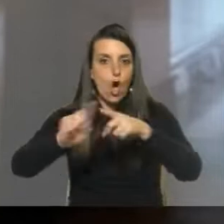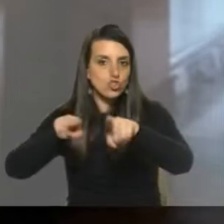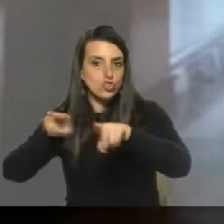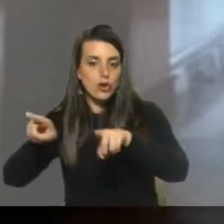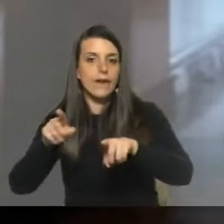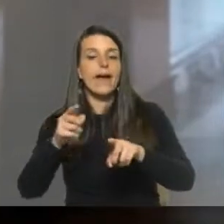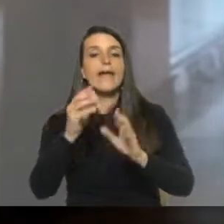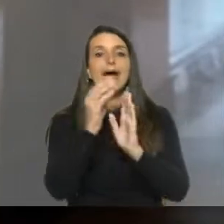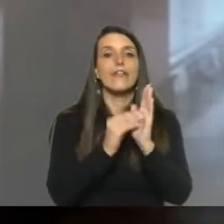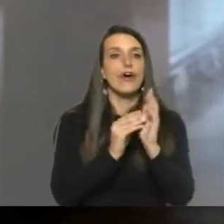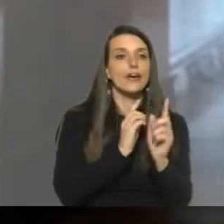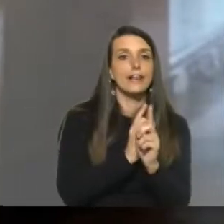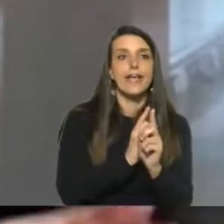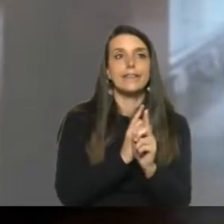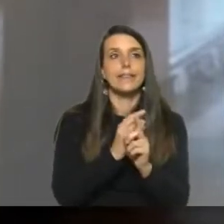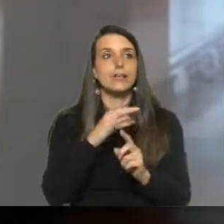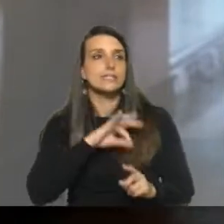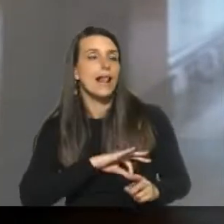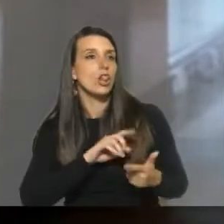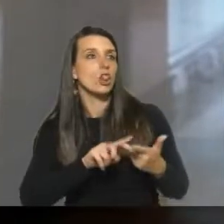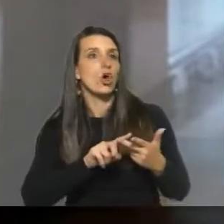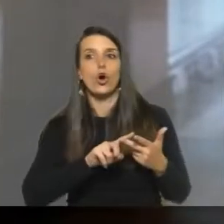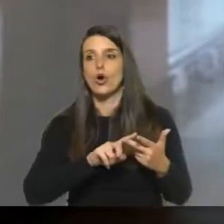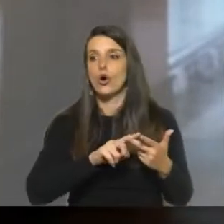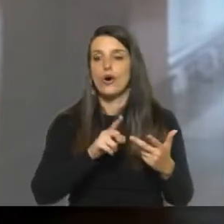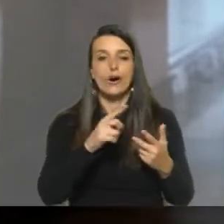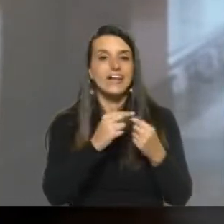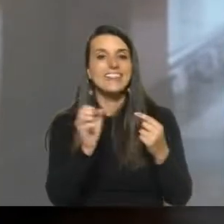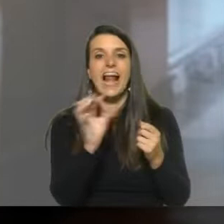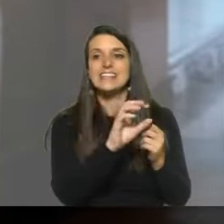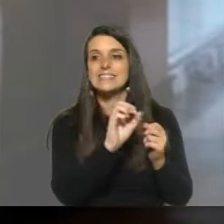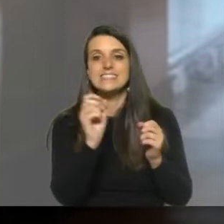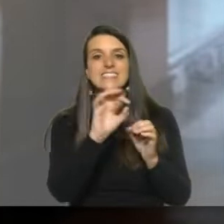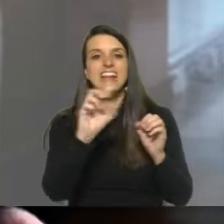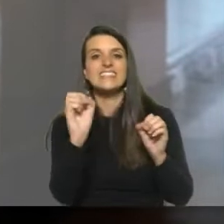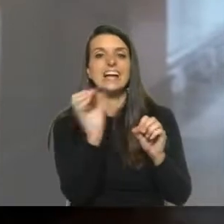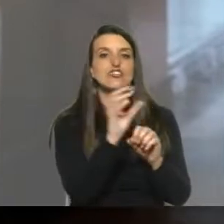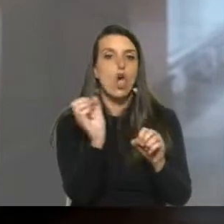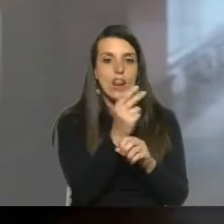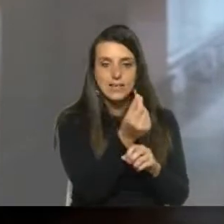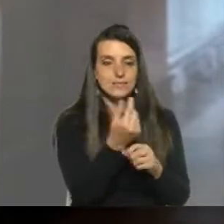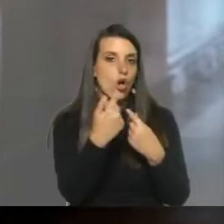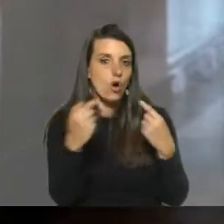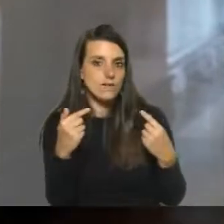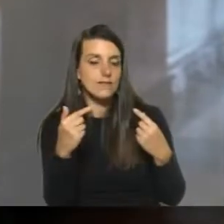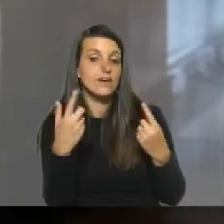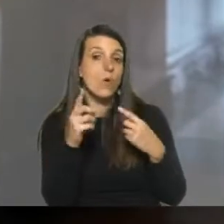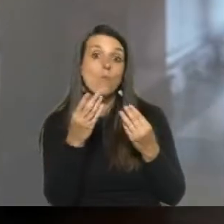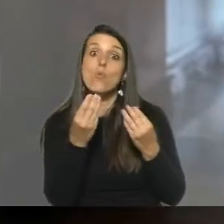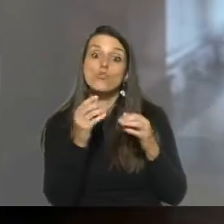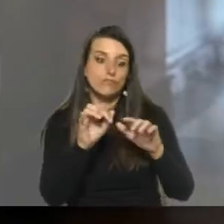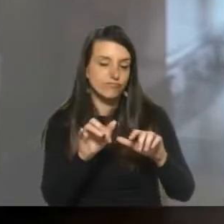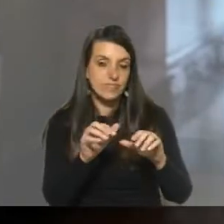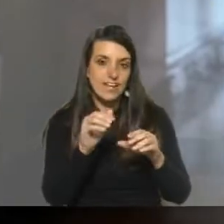clientes de saldos de operaciones Y esa base de datos es una tiene un volumen muy importante y bueno